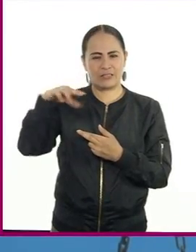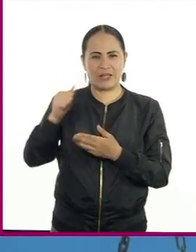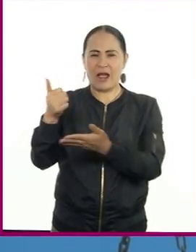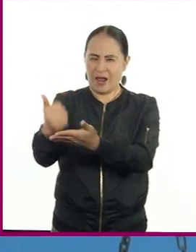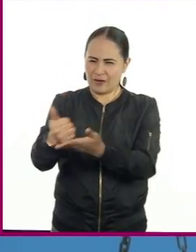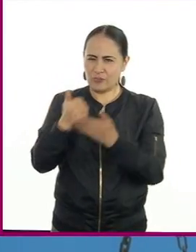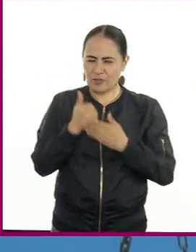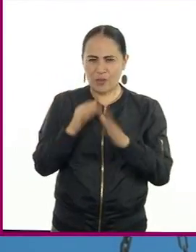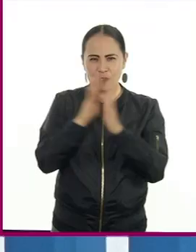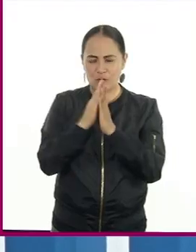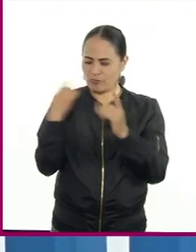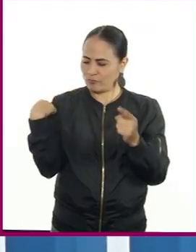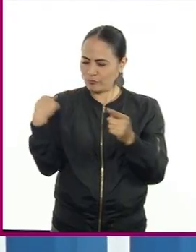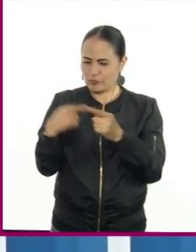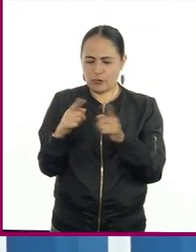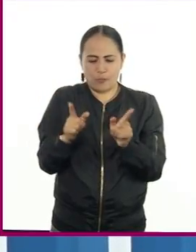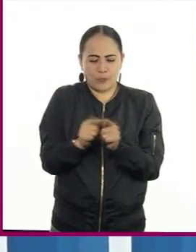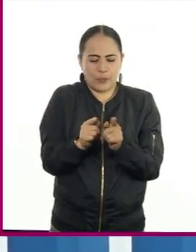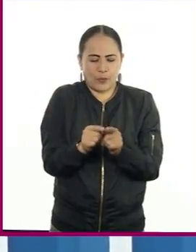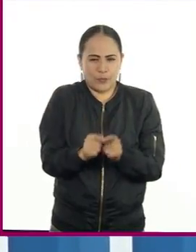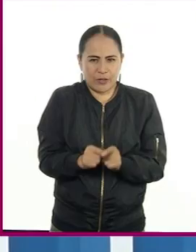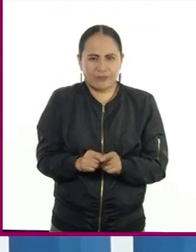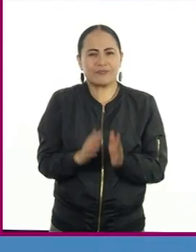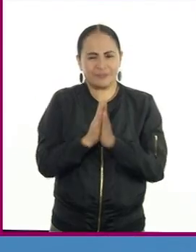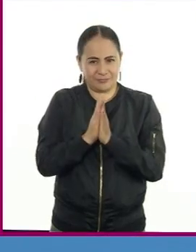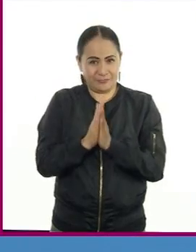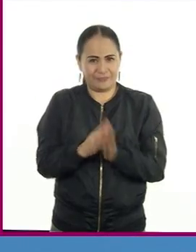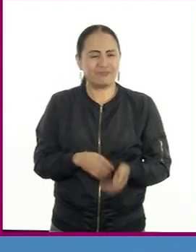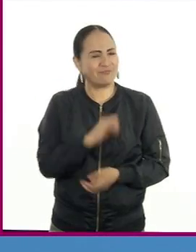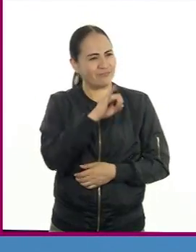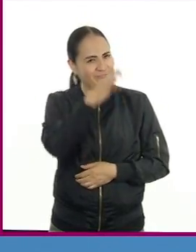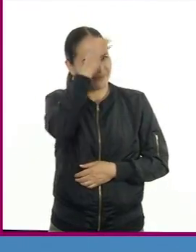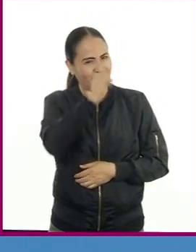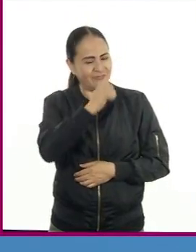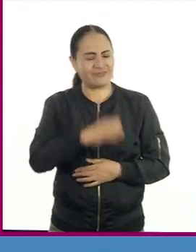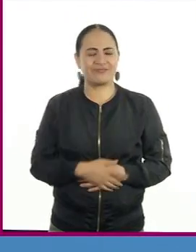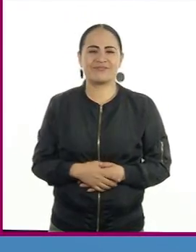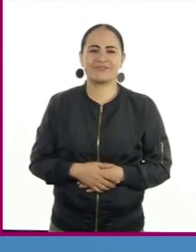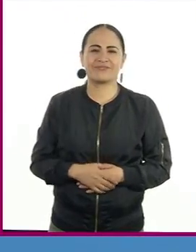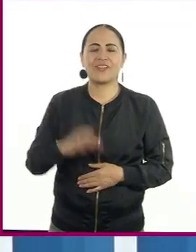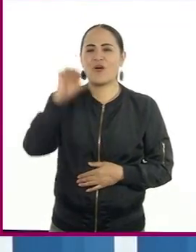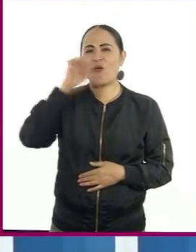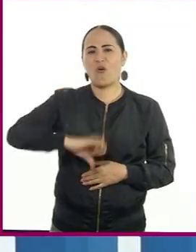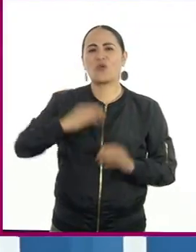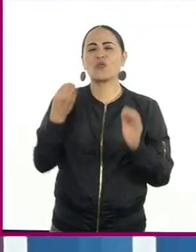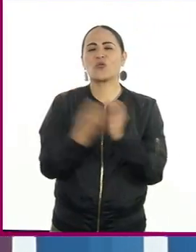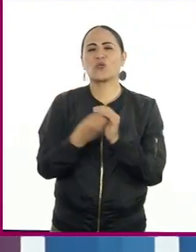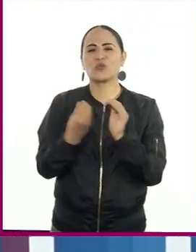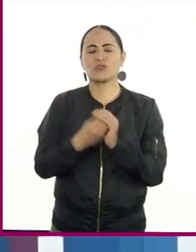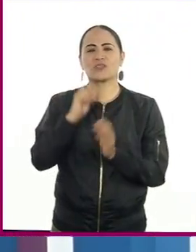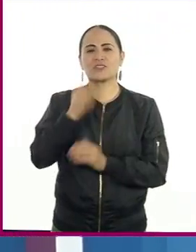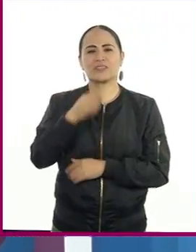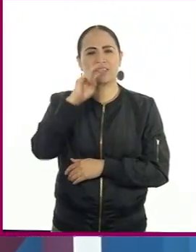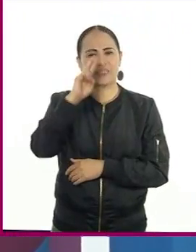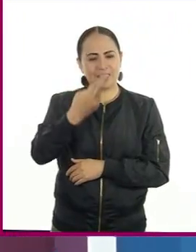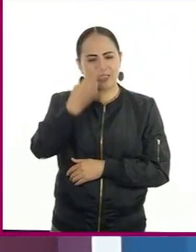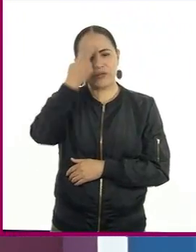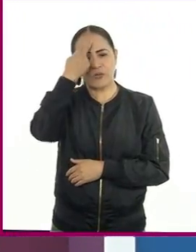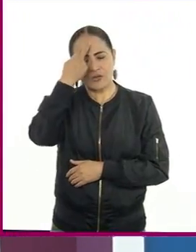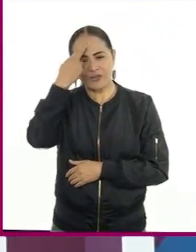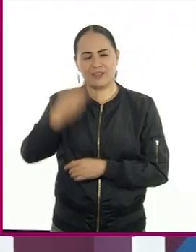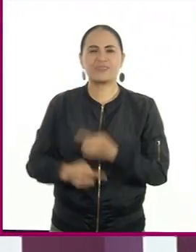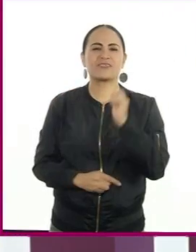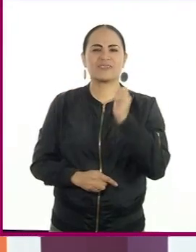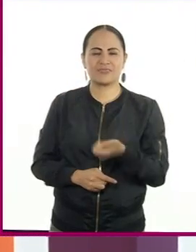ayudarnos a recapitular? Claro que sí, maestro Juan Carlos. En esta sesión recordamos que la